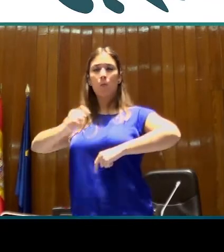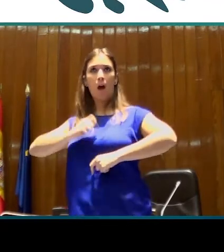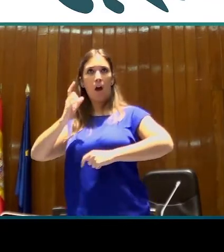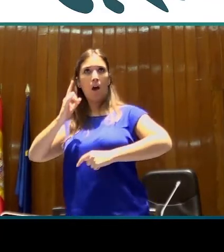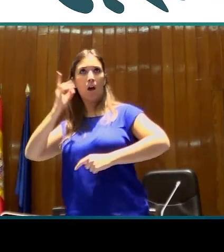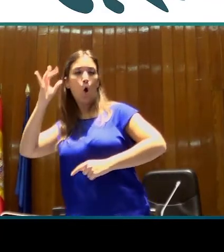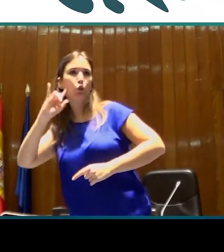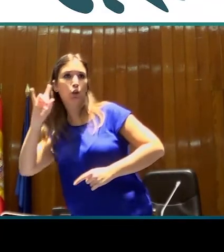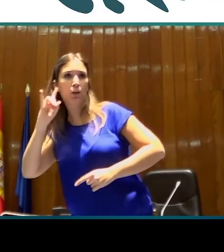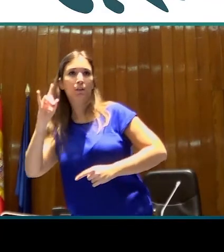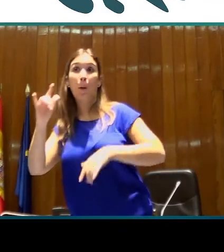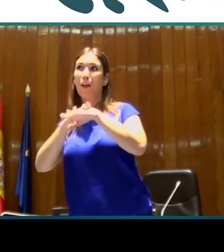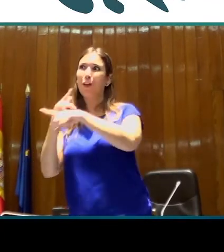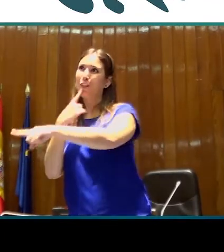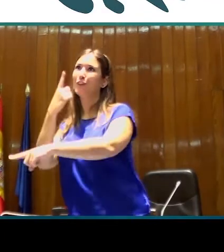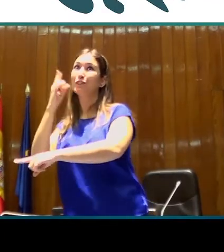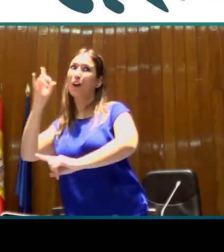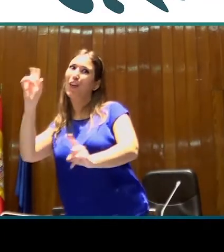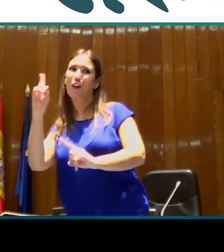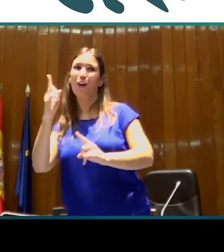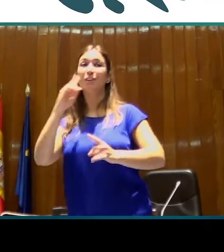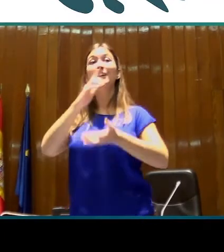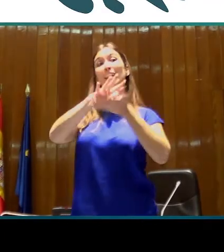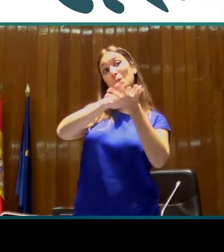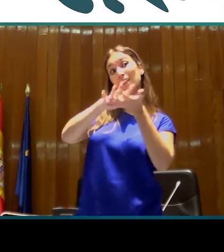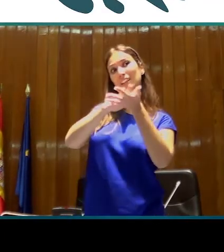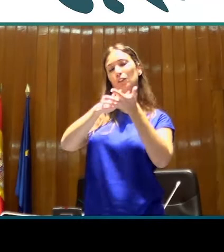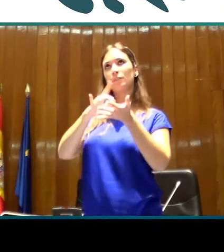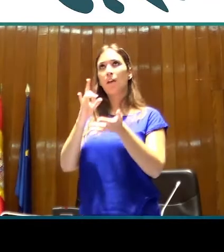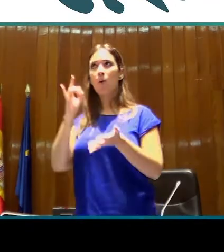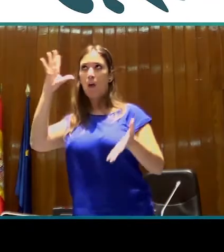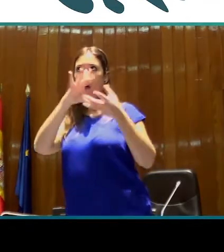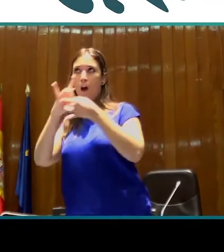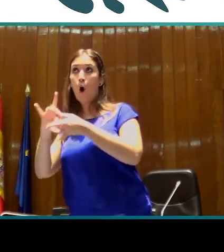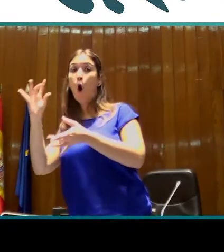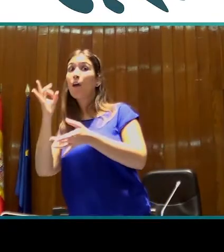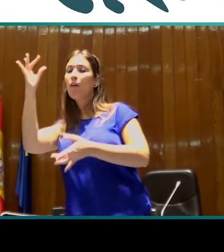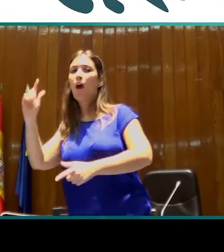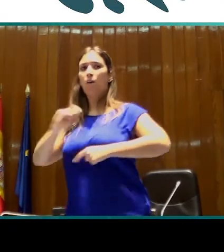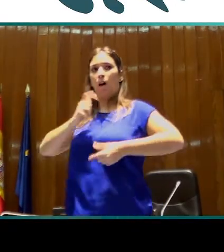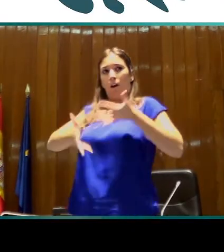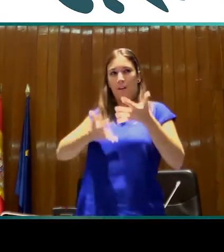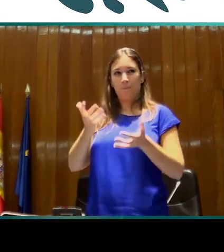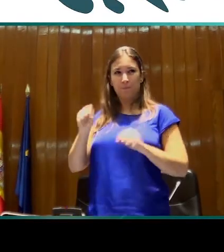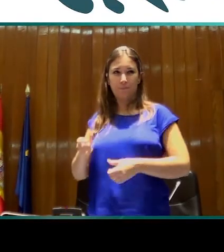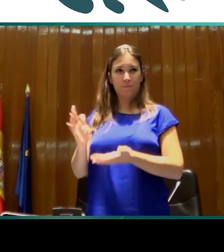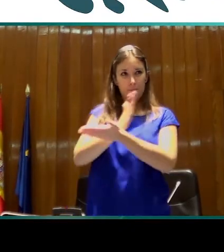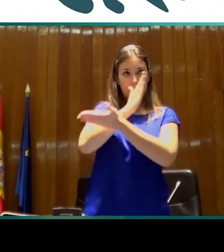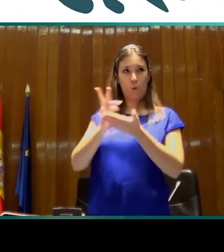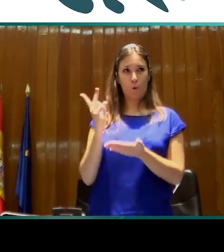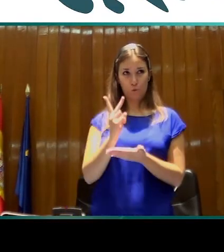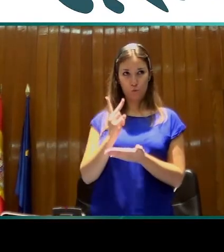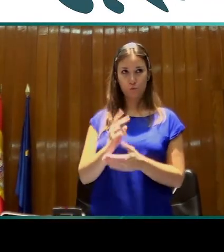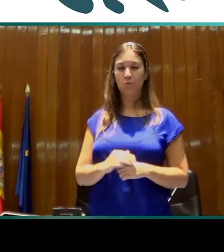desde un medio visoespacial a la idea, o la idea al medio visoespacial. Lo que